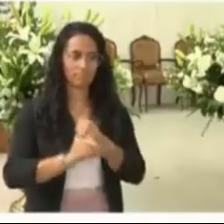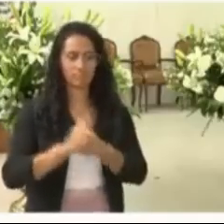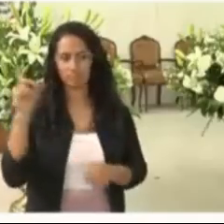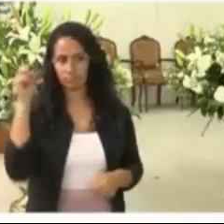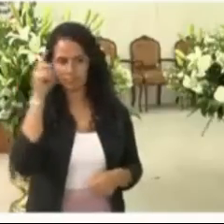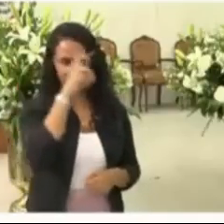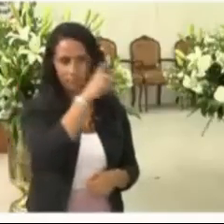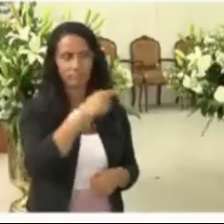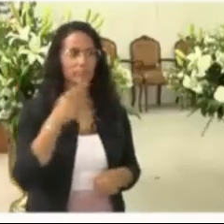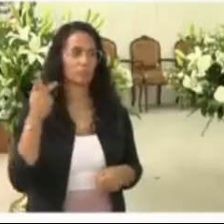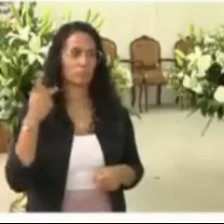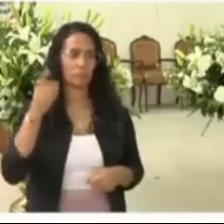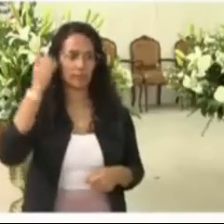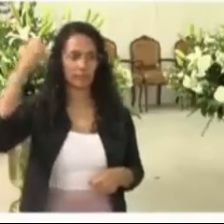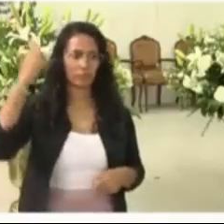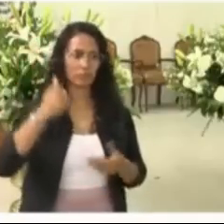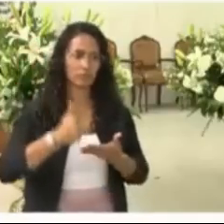oración